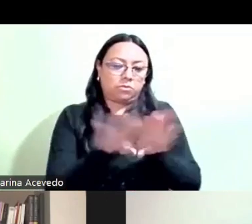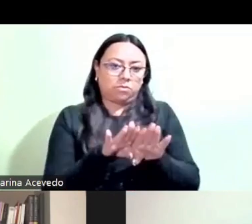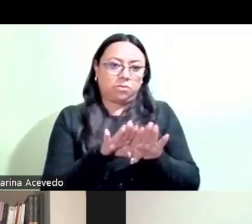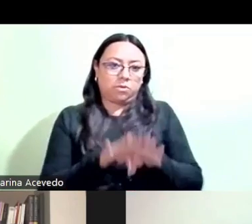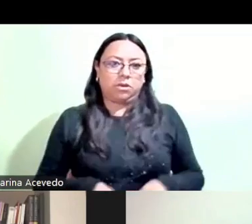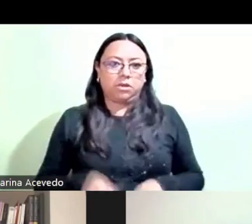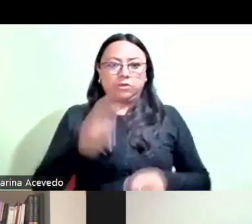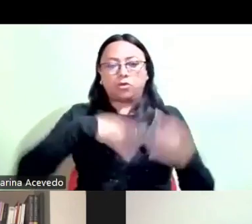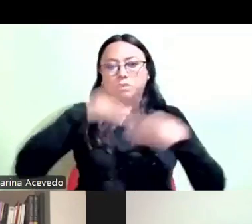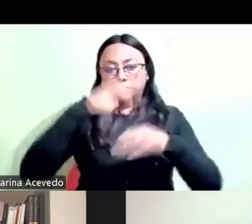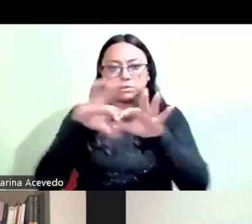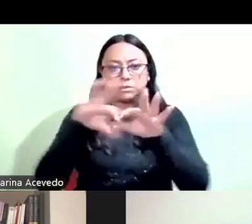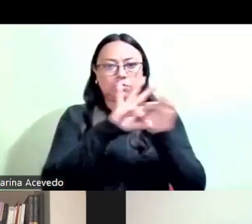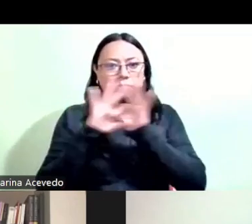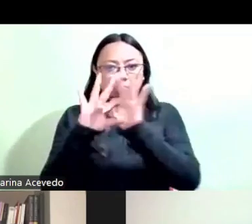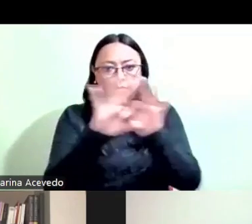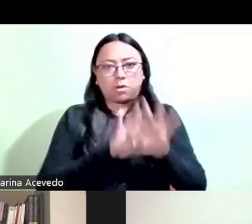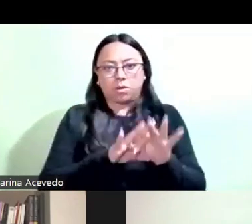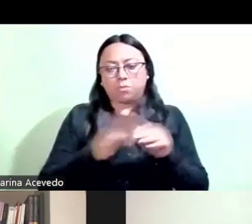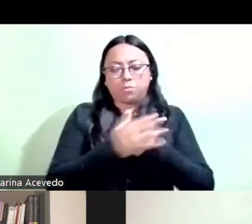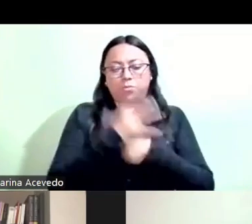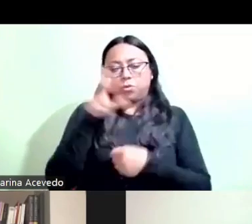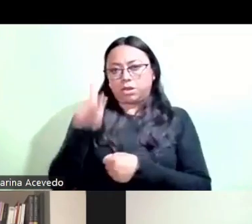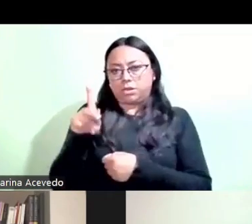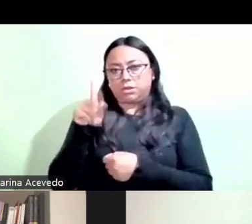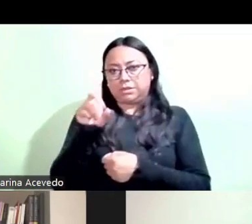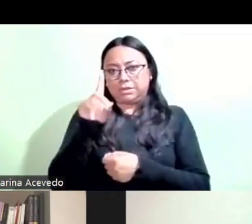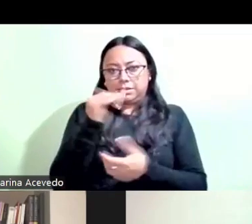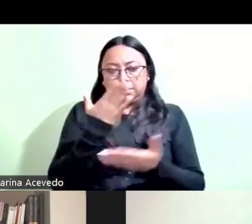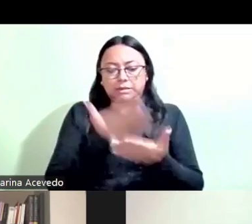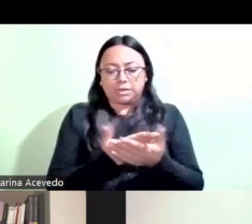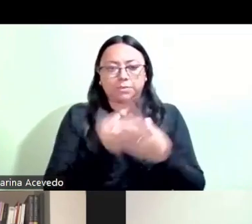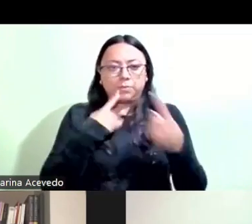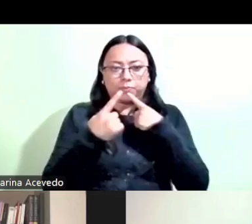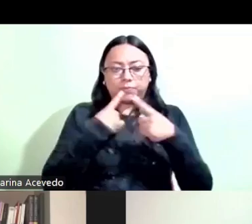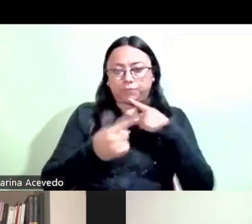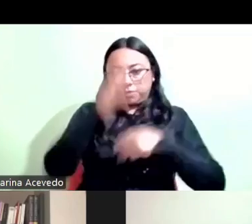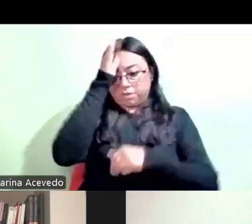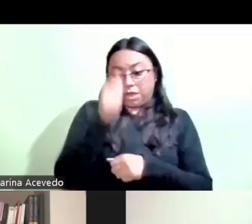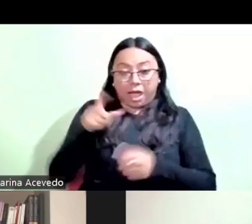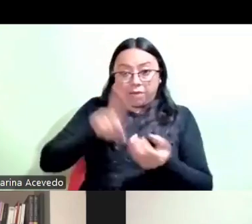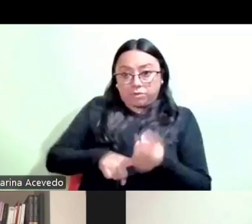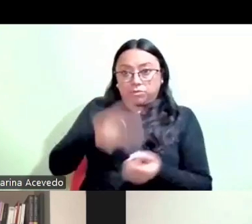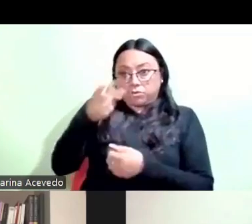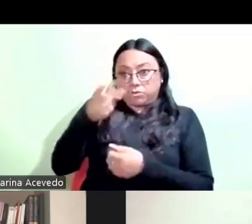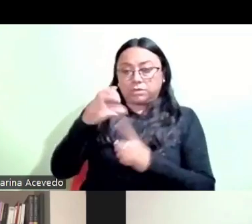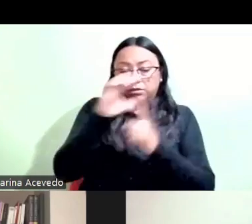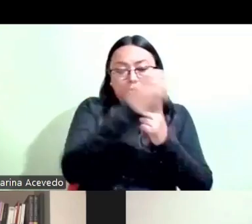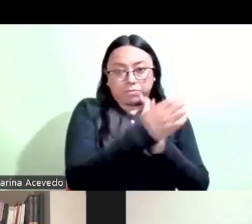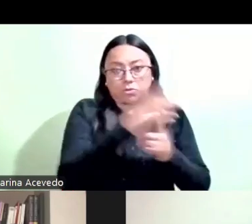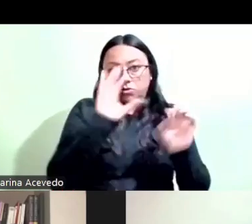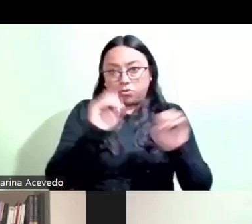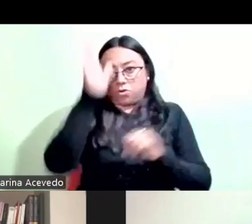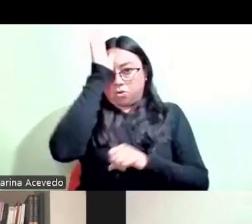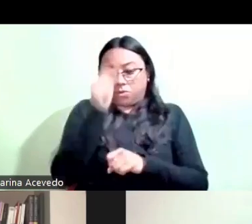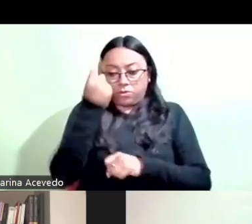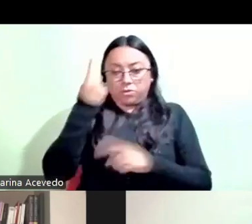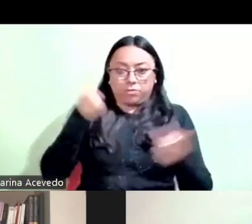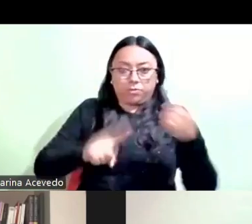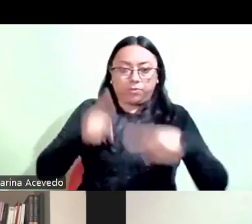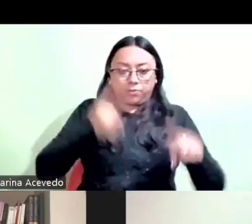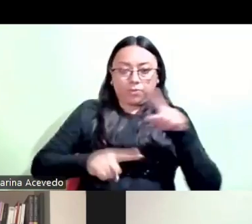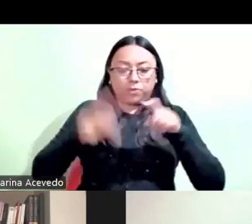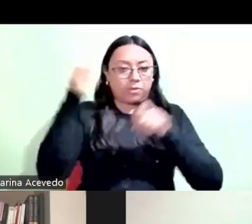serán vinculatorias en el sentido del predictamen del consenso y el dictamen de la comisión o el acuerdo del decreto del pleno de la